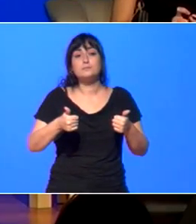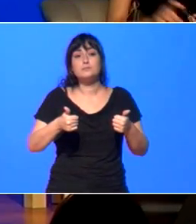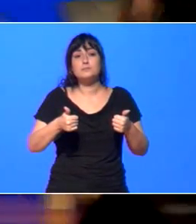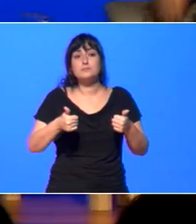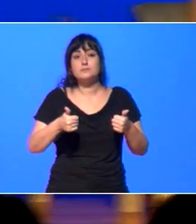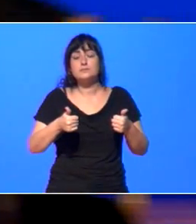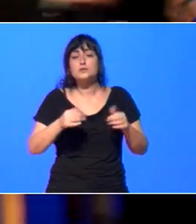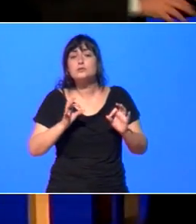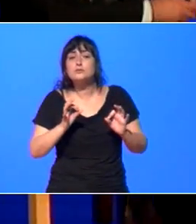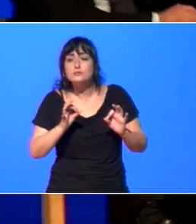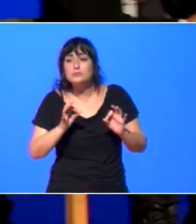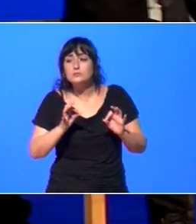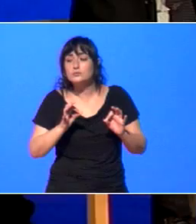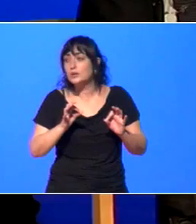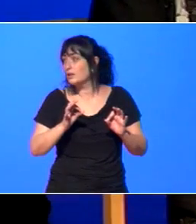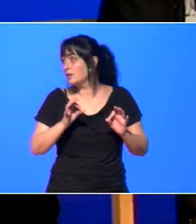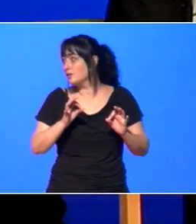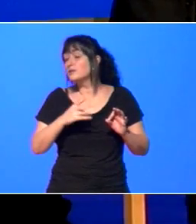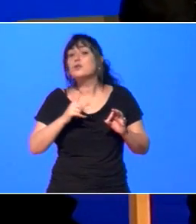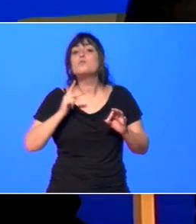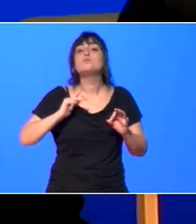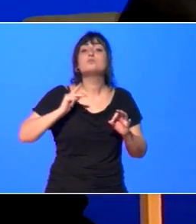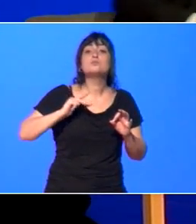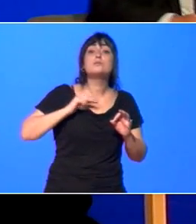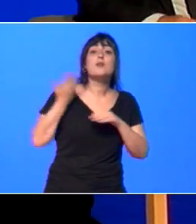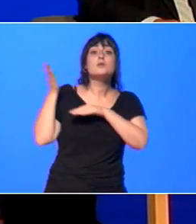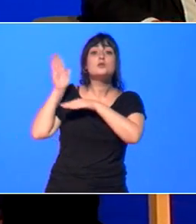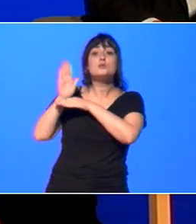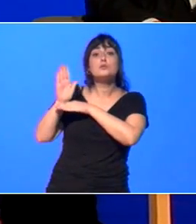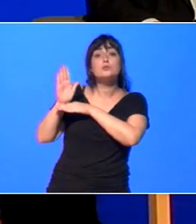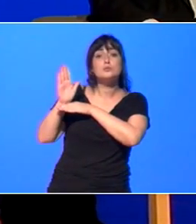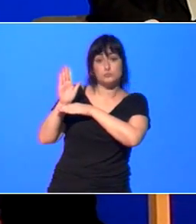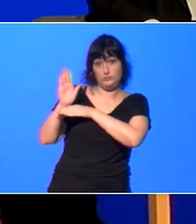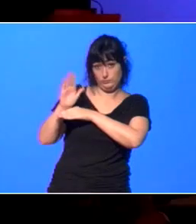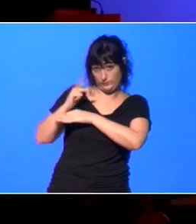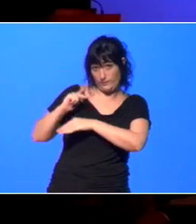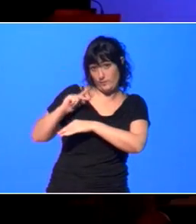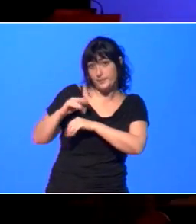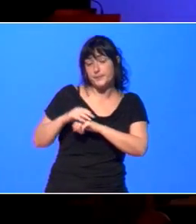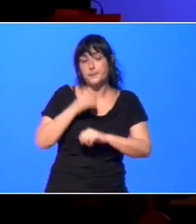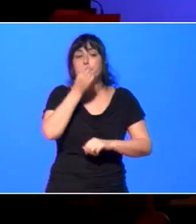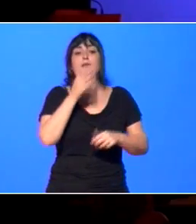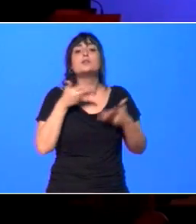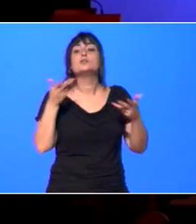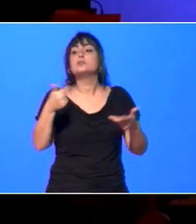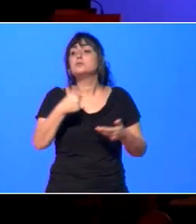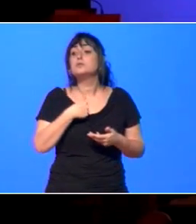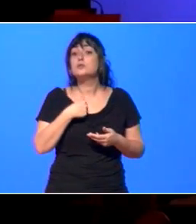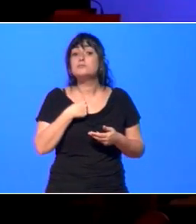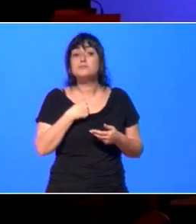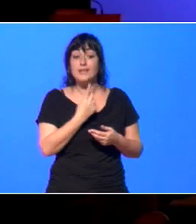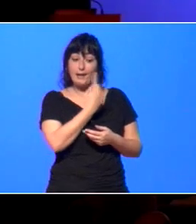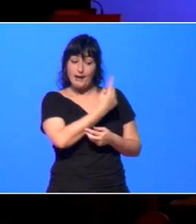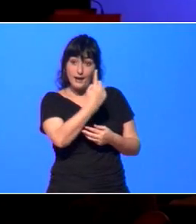puntero. Que nos pongan, por favor, la presentación. Entonces, os voy a hacer una pregunta a cada uno, la